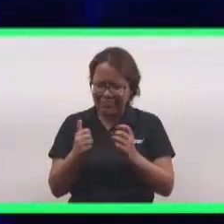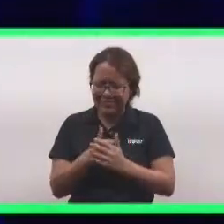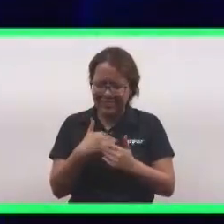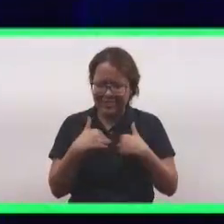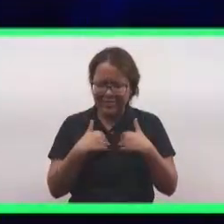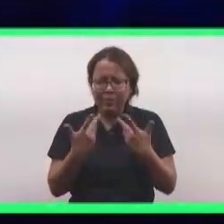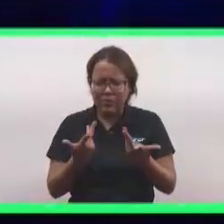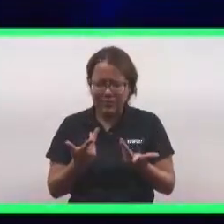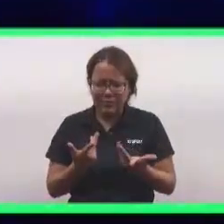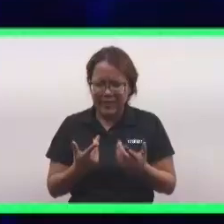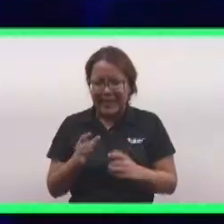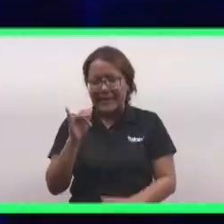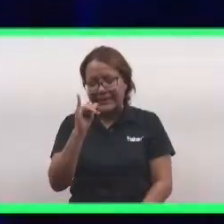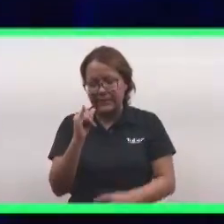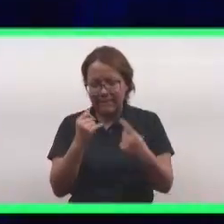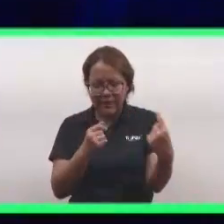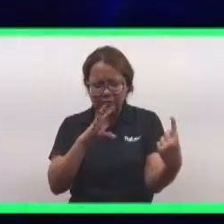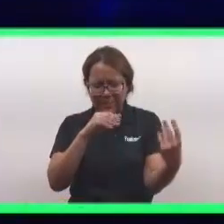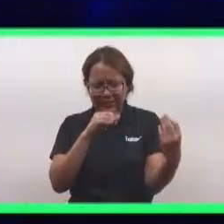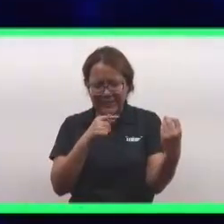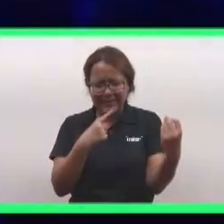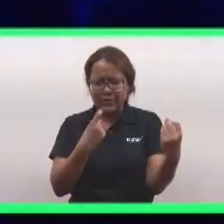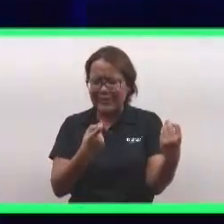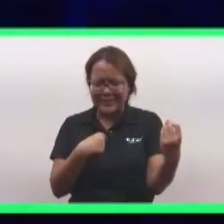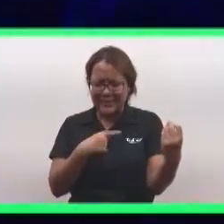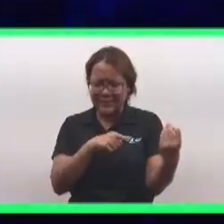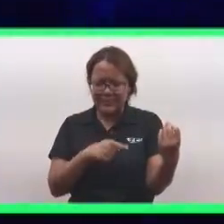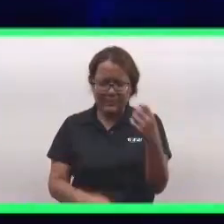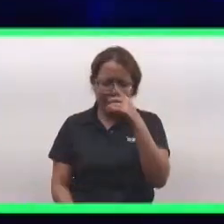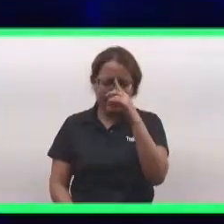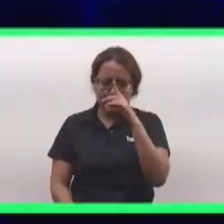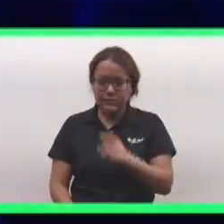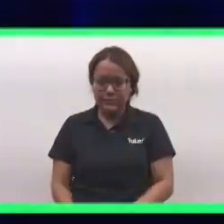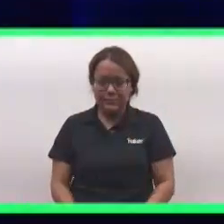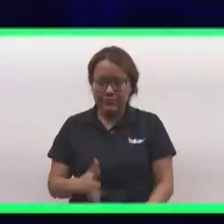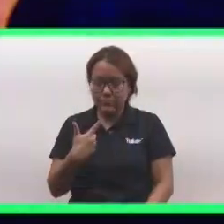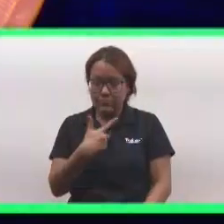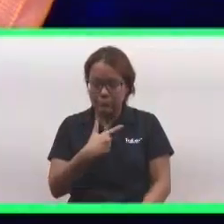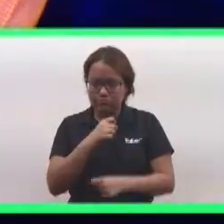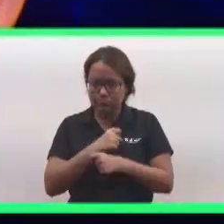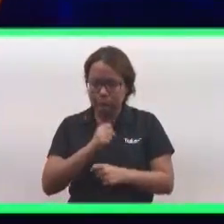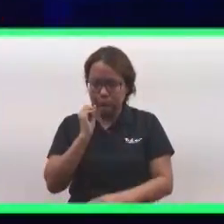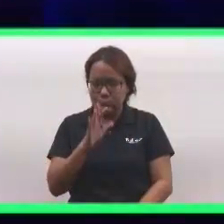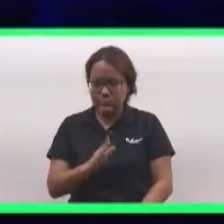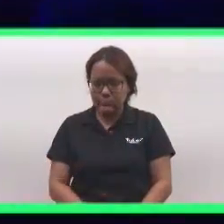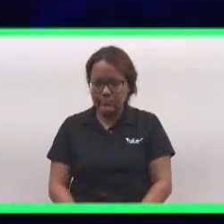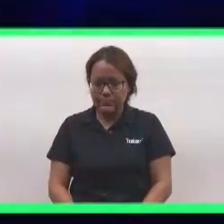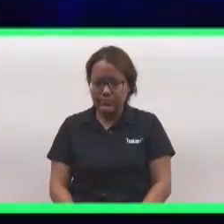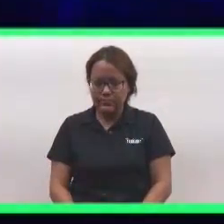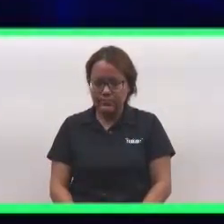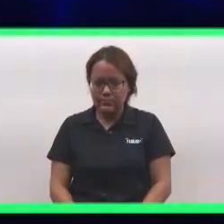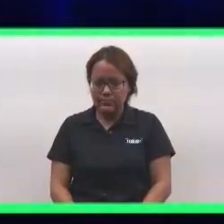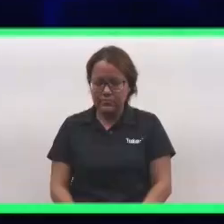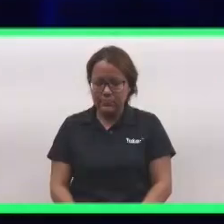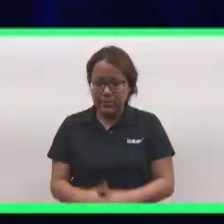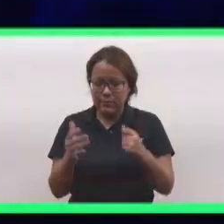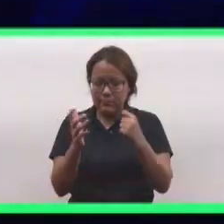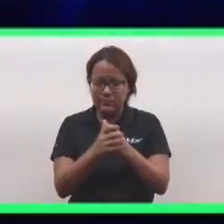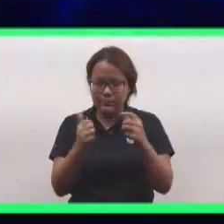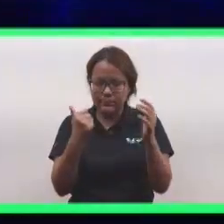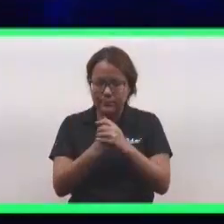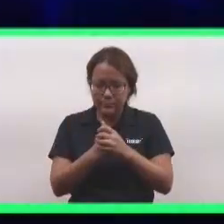quién platicar cuando los atravesamos. Hemos dicho, Señor, en una afirmación, que el desierto, Señor,